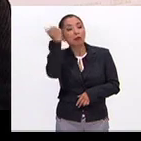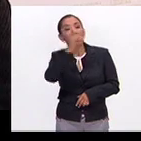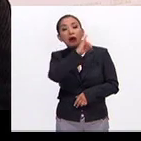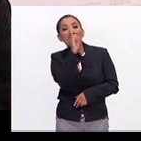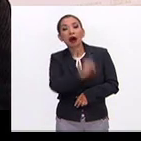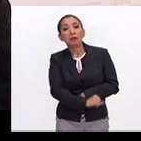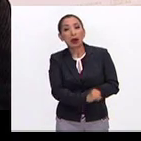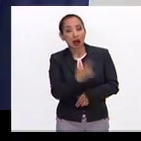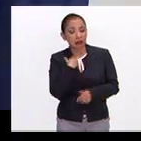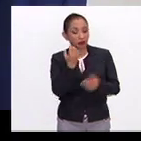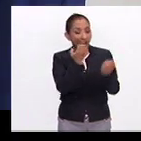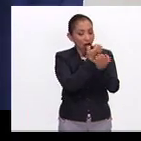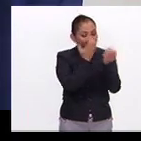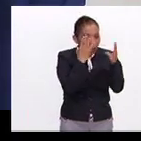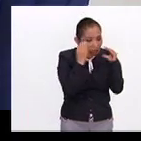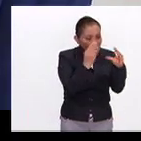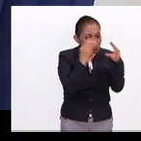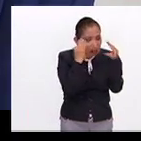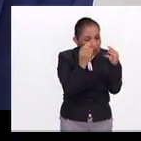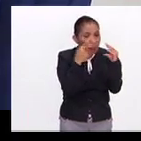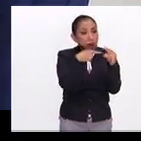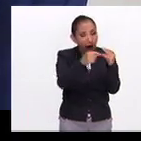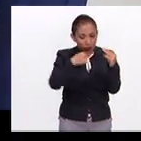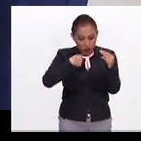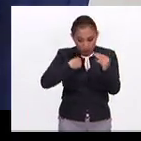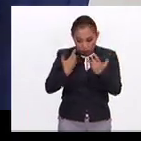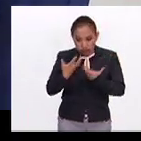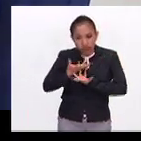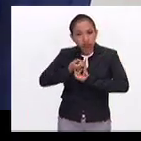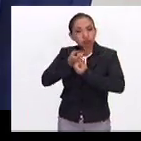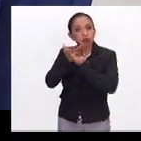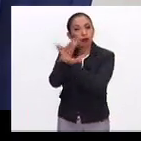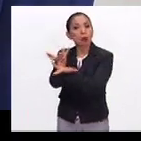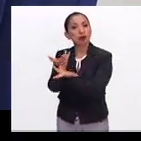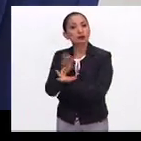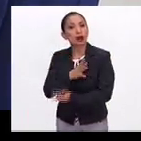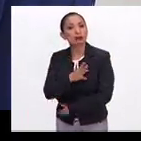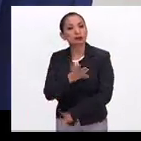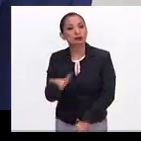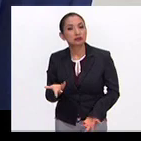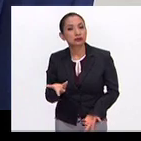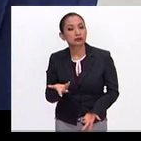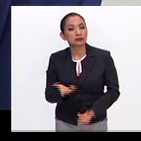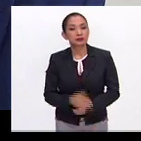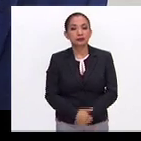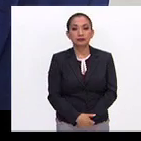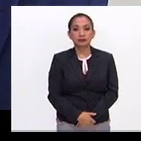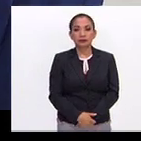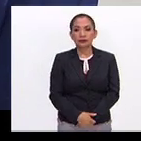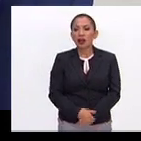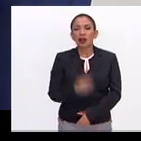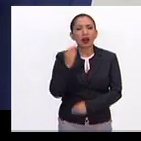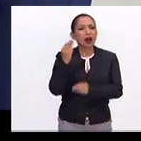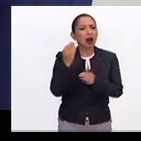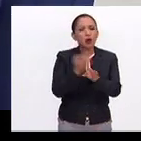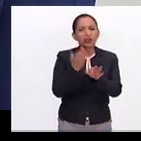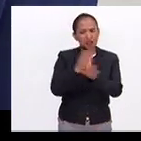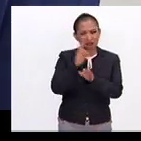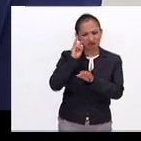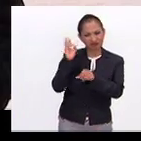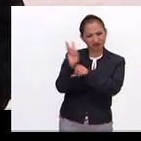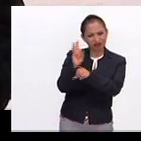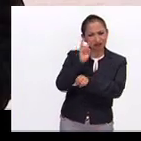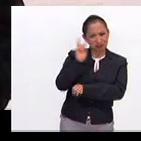poeta. En un mundo tan globalizado, ¿hemos perdido esa capacidad de asombro?